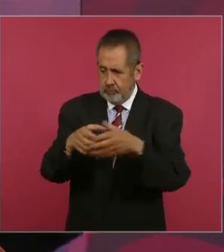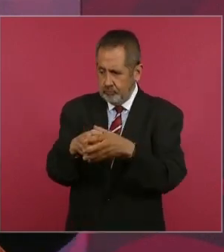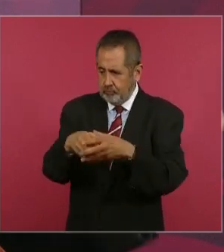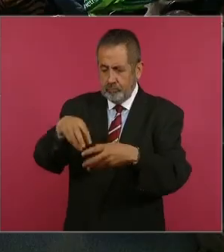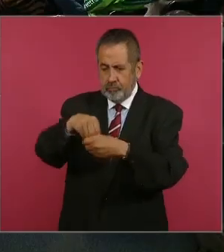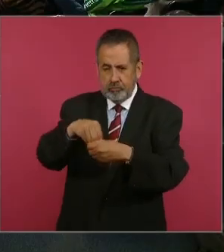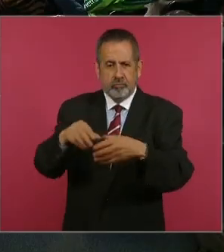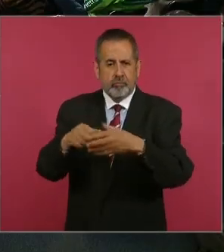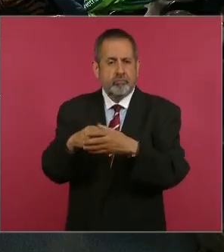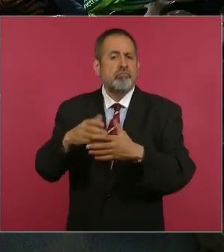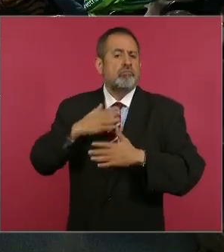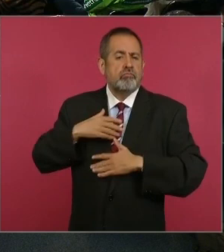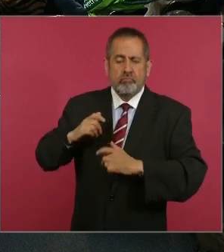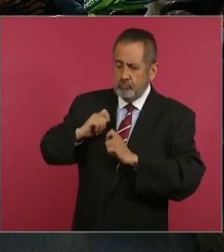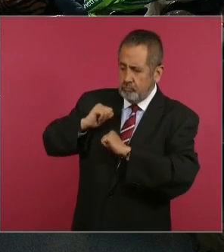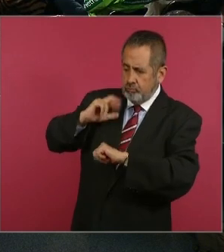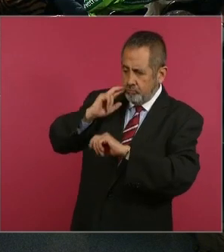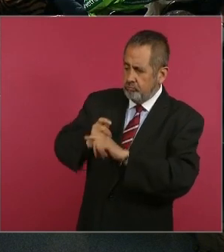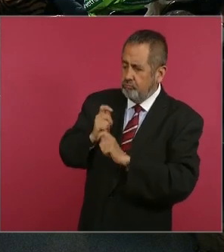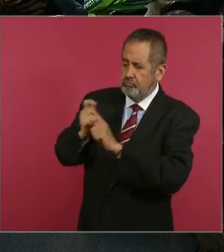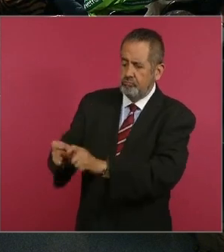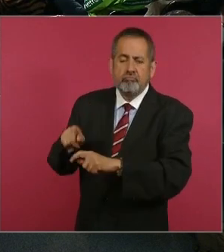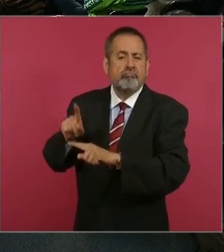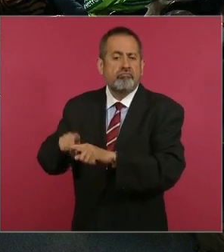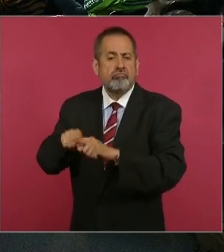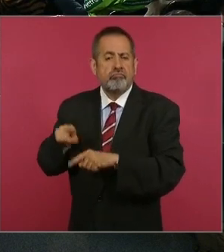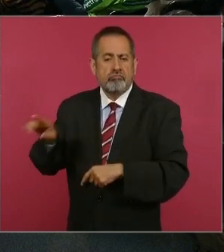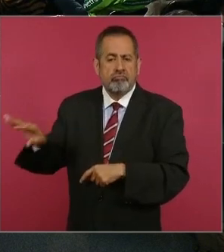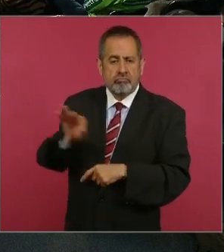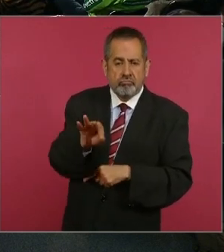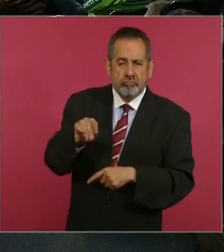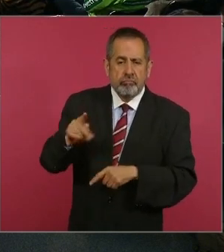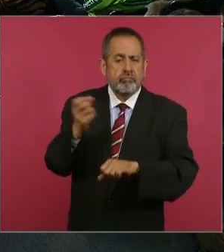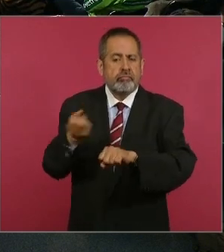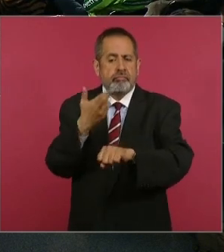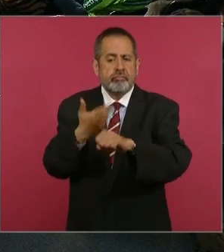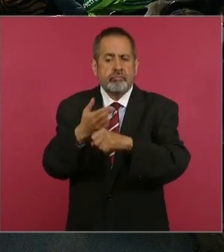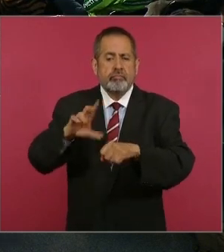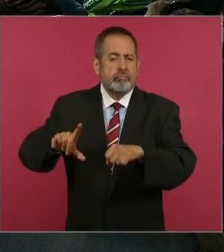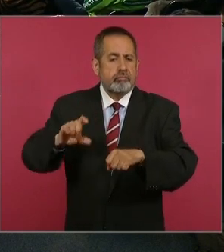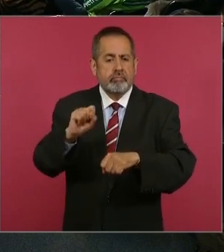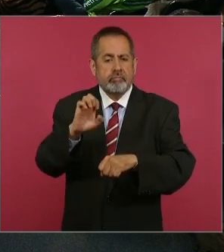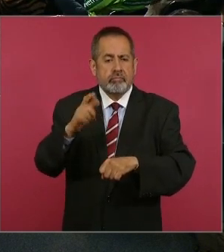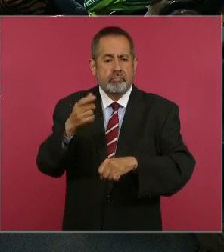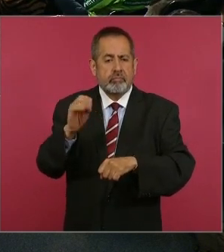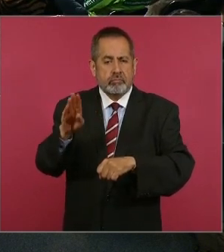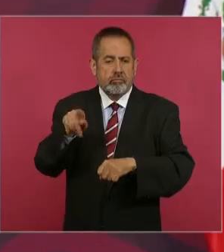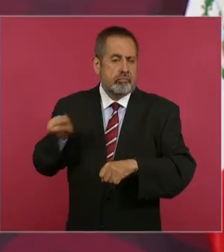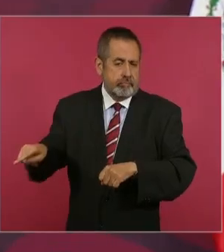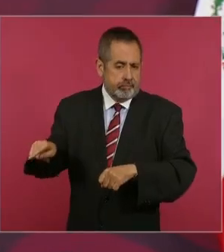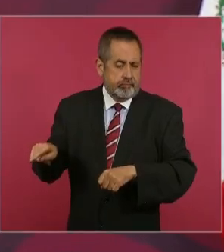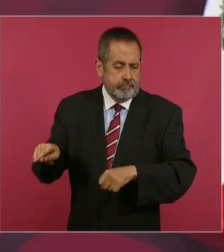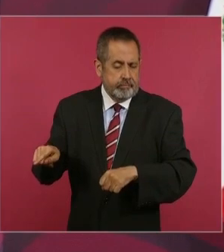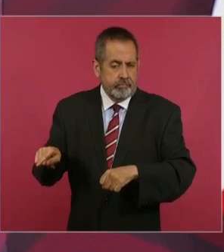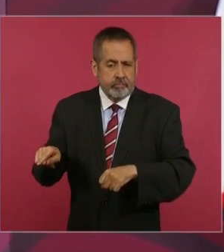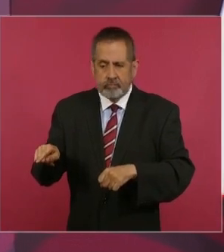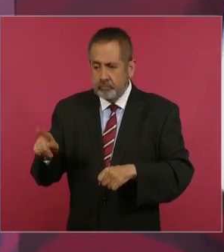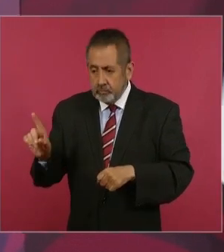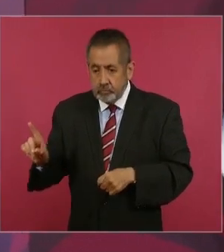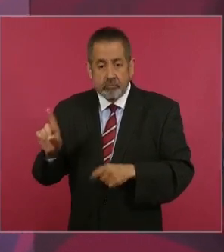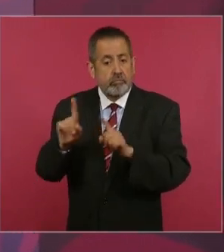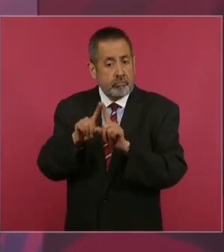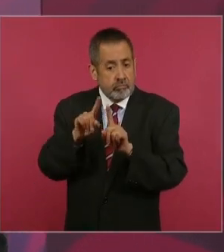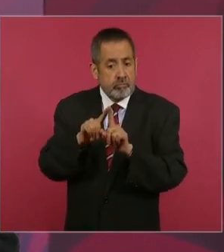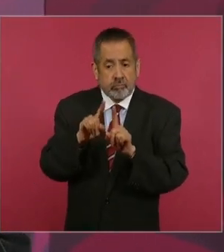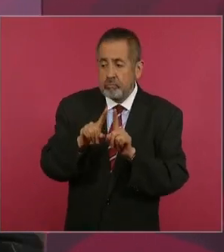nombrando con ese propósito a la secretaria de gobernación y se va a apoyar la secretaria de